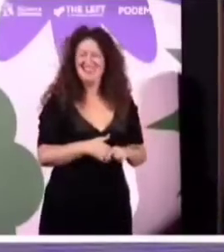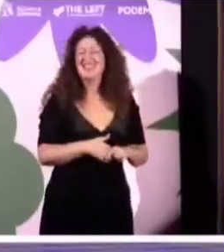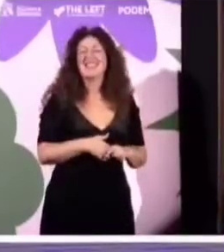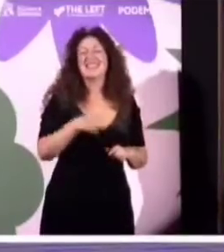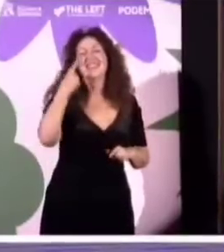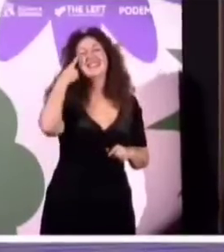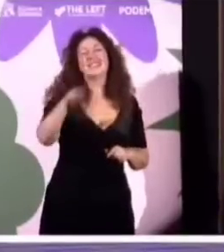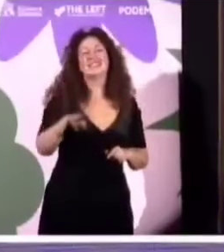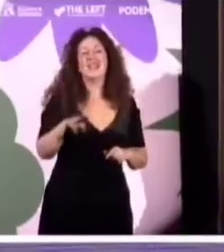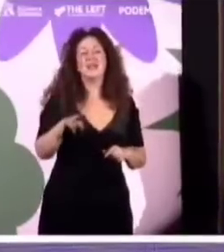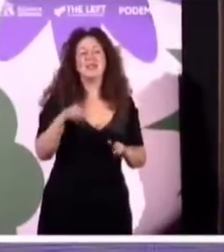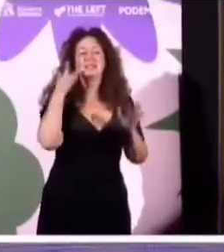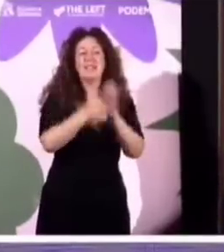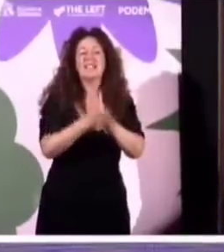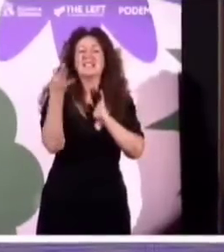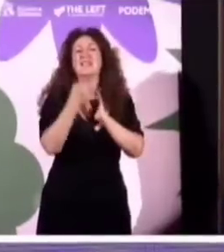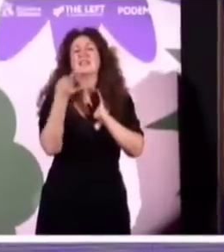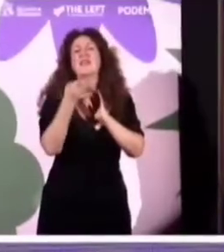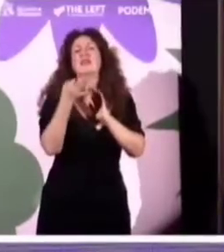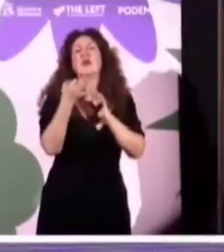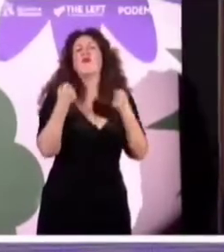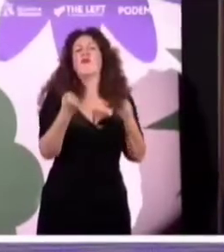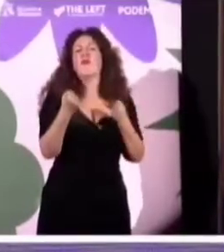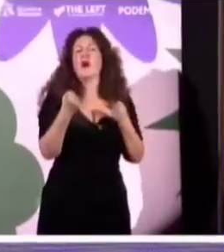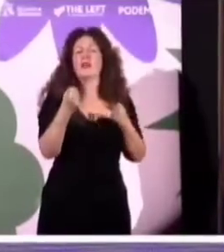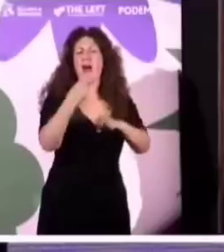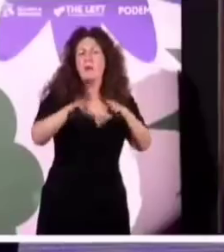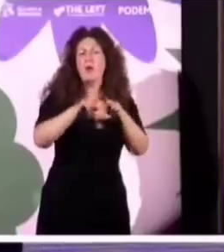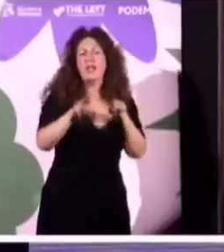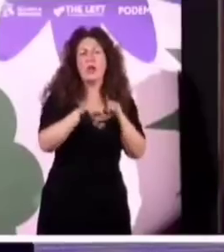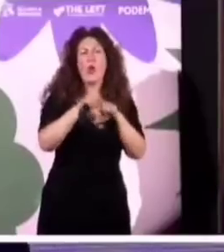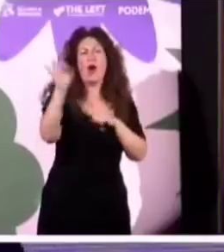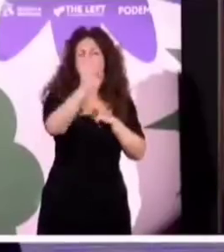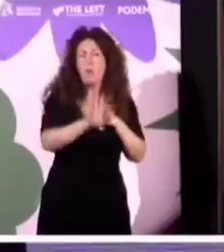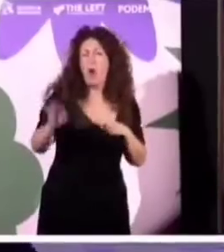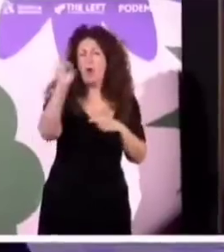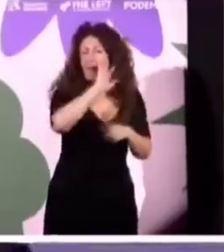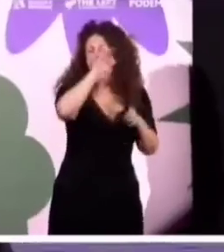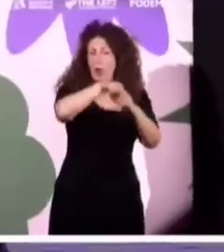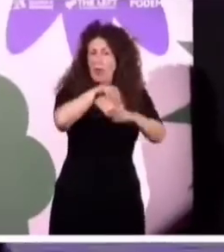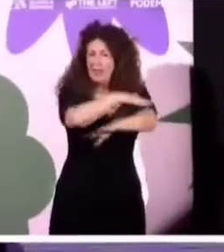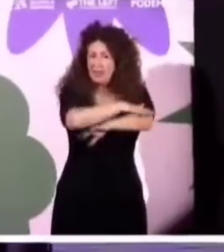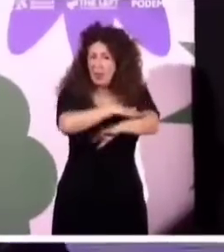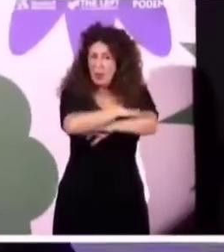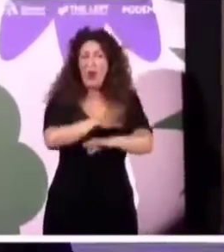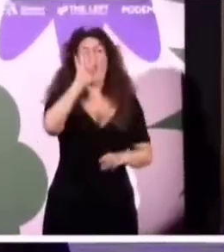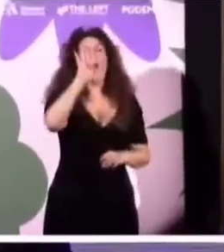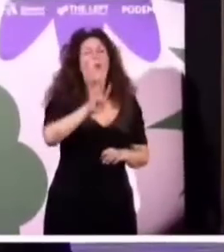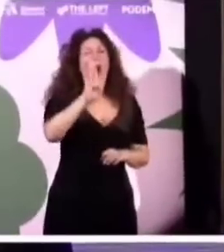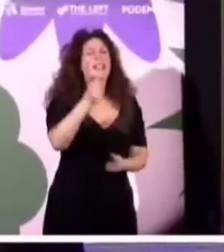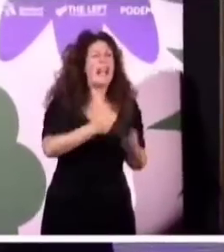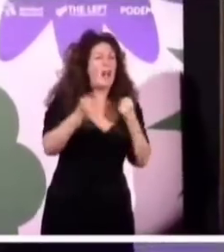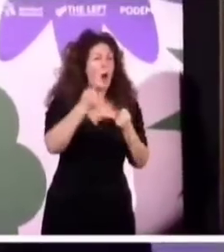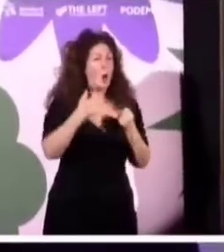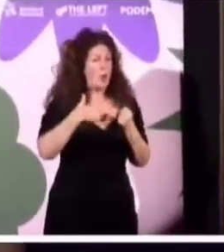¿Sabéis lo que significa que una fuerza política como Podemos esté en el gobierno de la cuarta economía de la zona